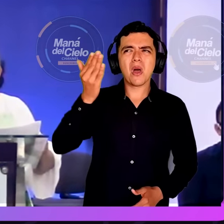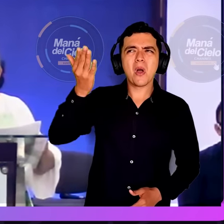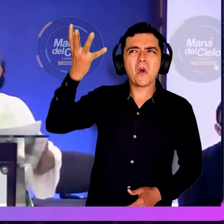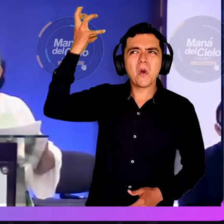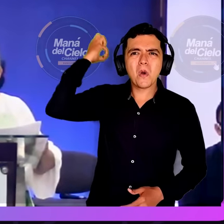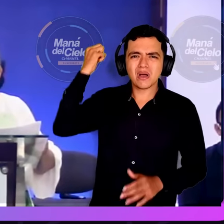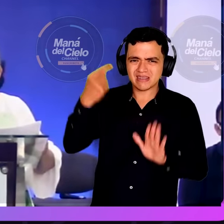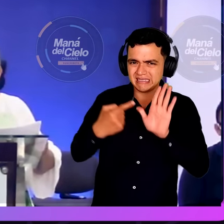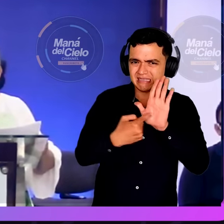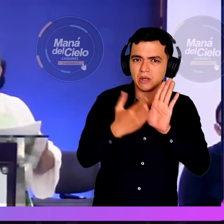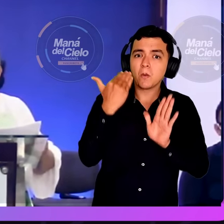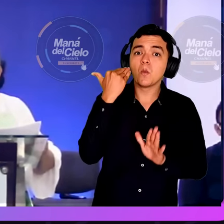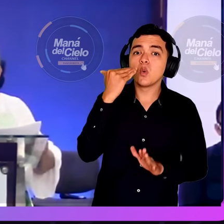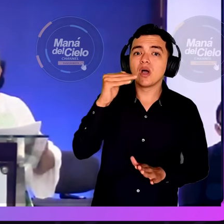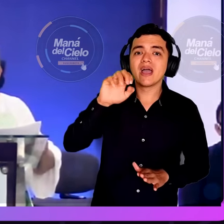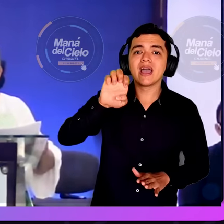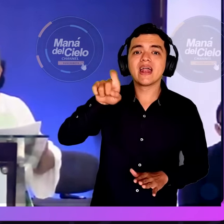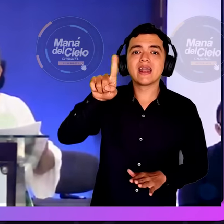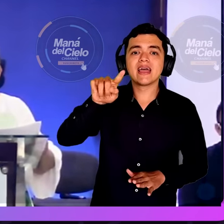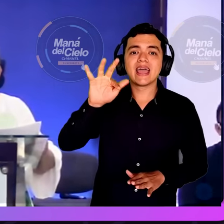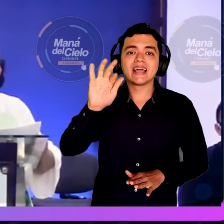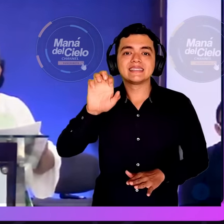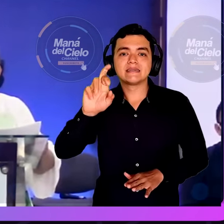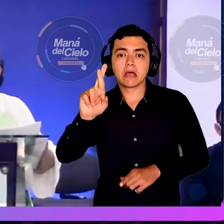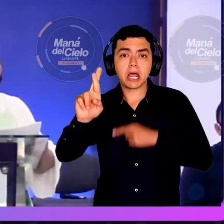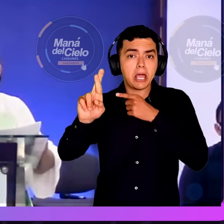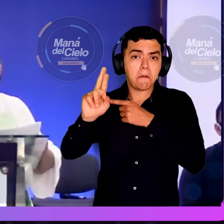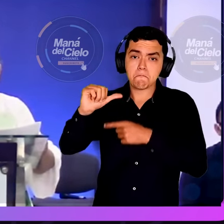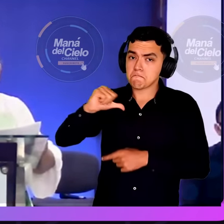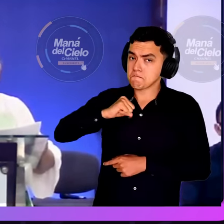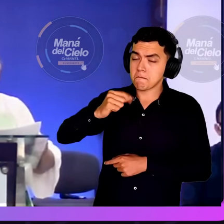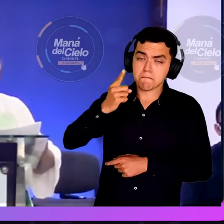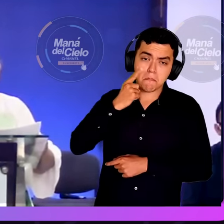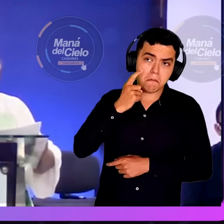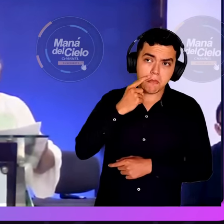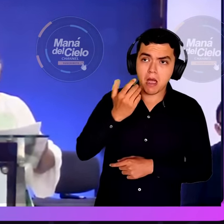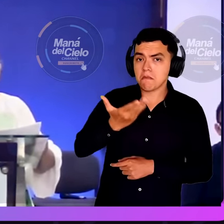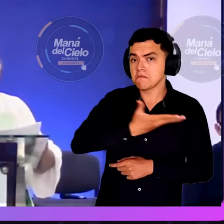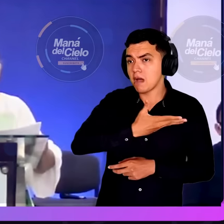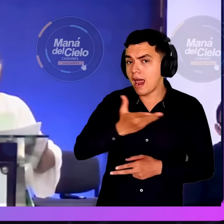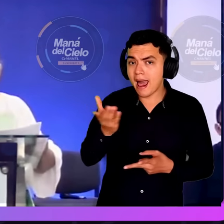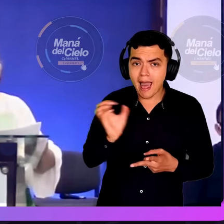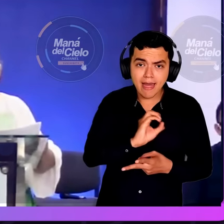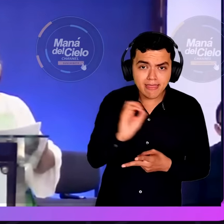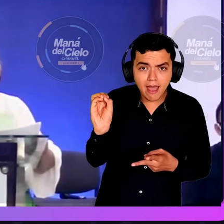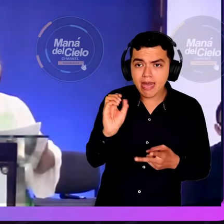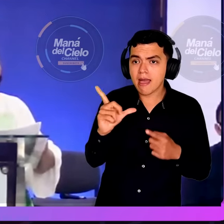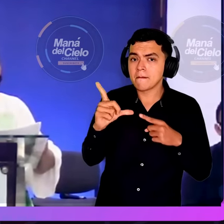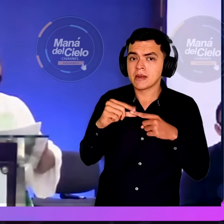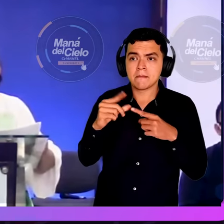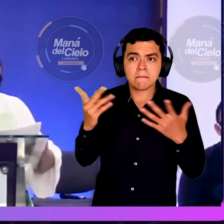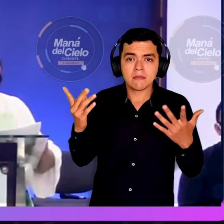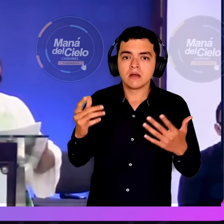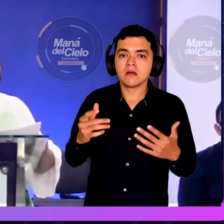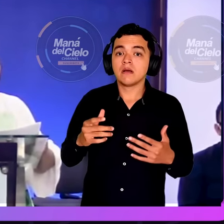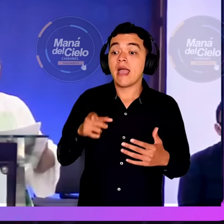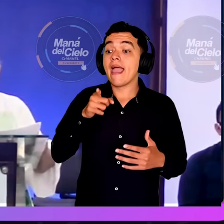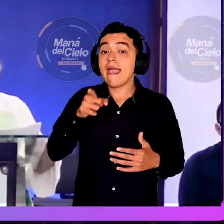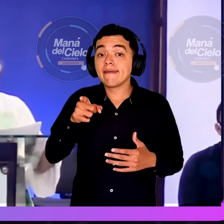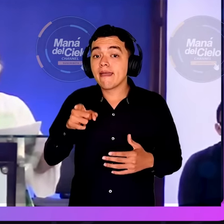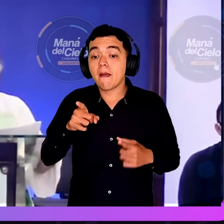tuvo Esther, ¿no? Una muchacha sin padres que la crió su primo en una condición muy terrible, tuvo